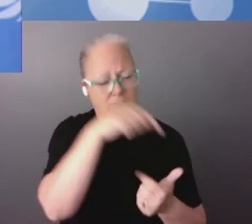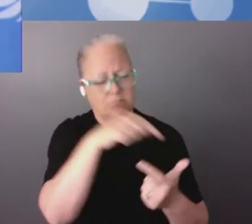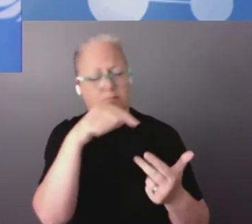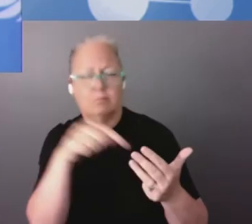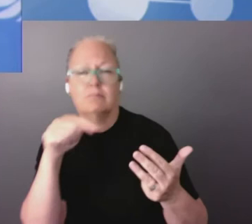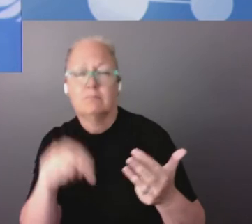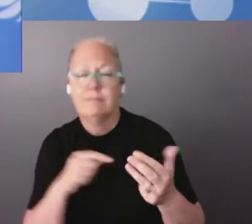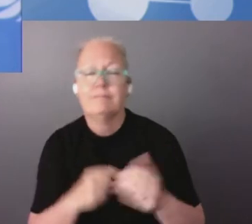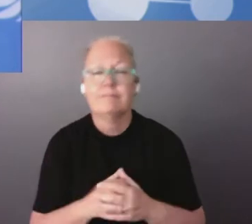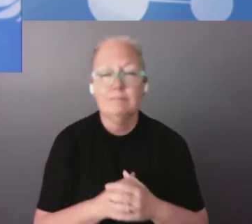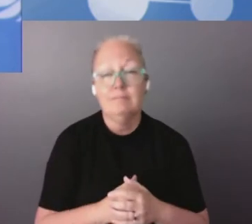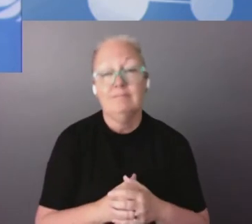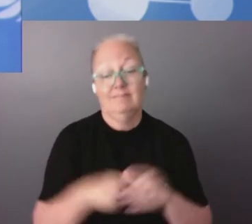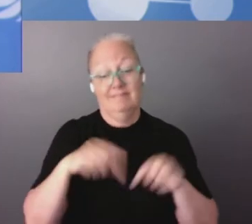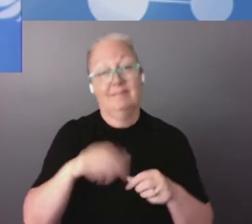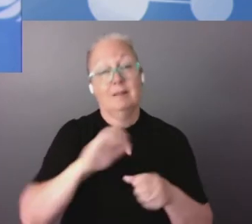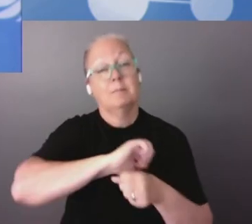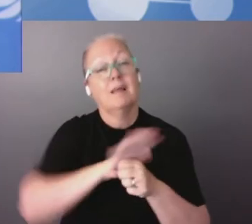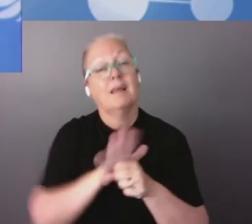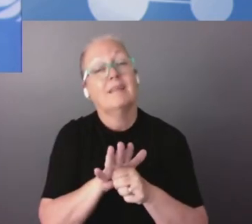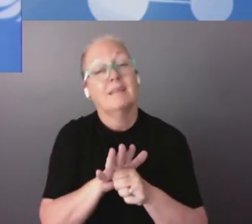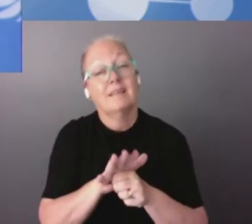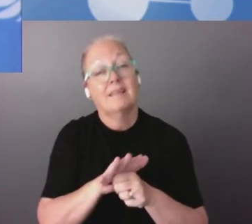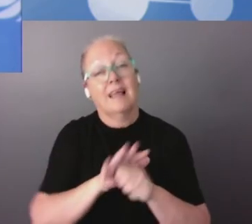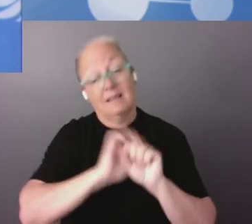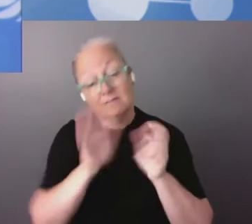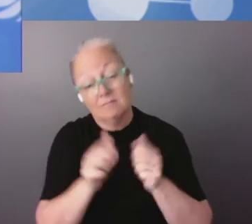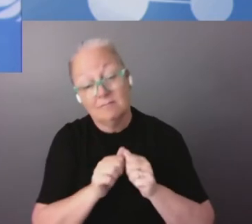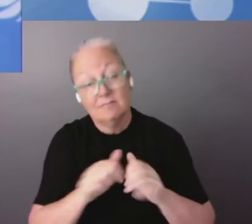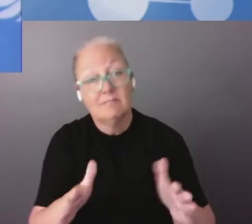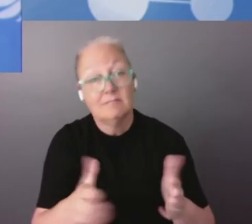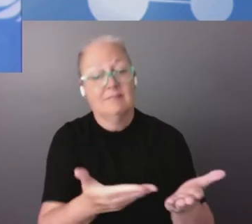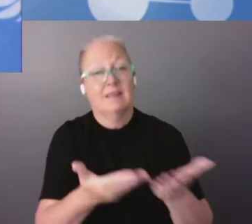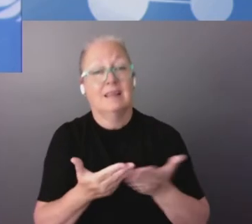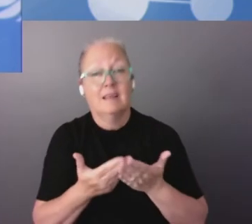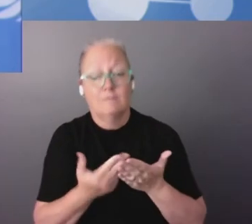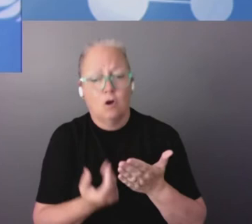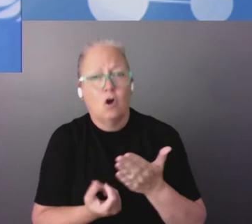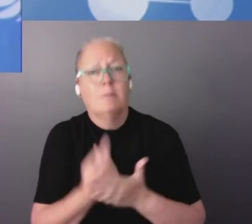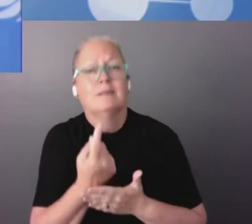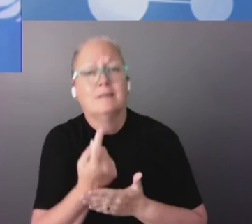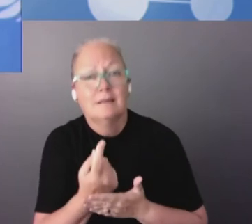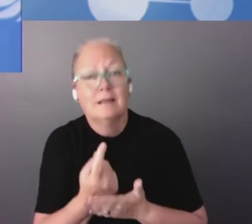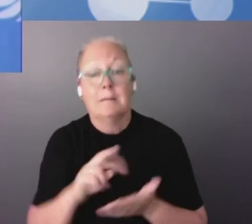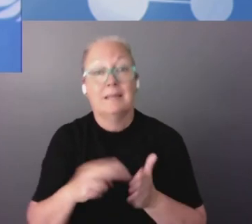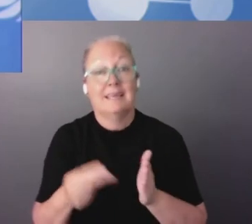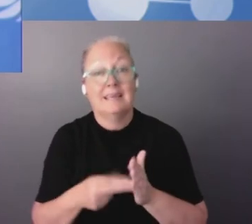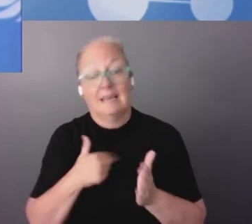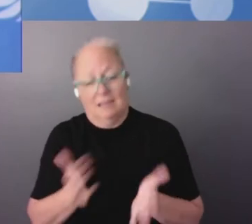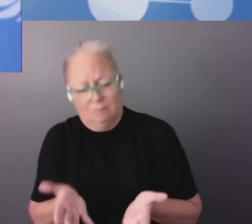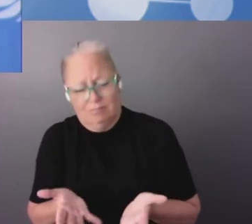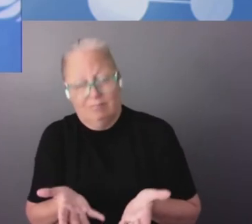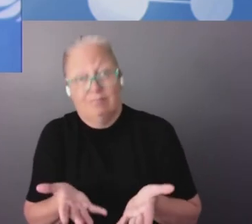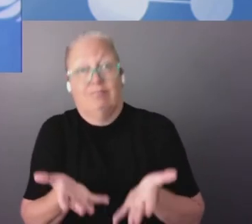representantes también de nuestra Alianza de Telecomunicaciones y ahí hablaremos de lo que